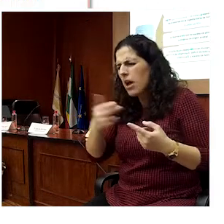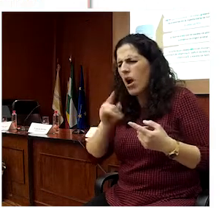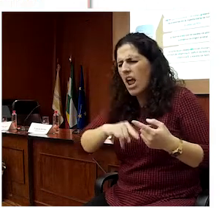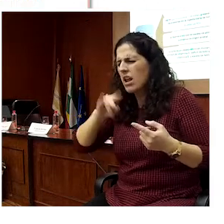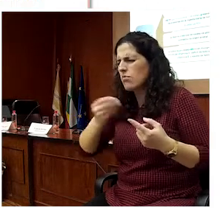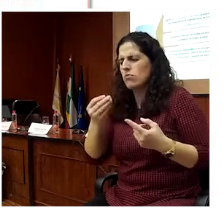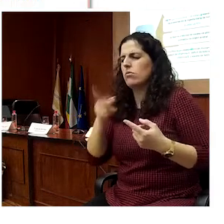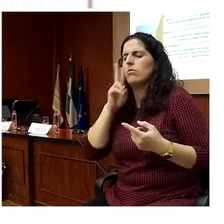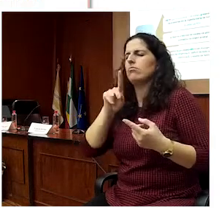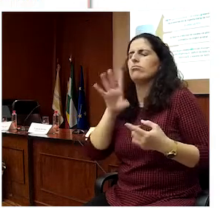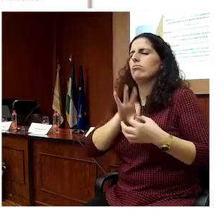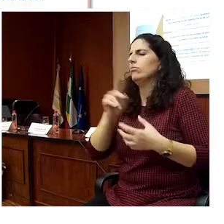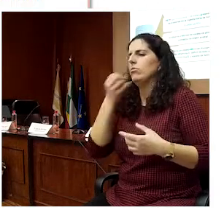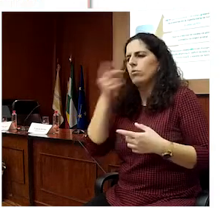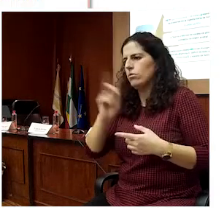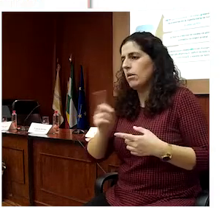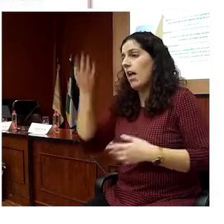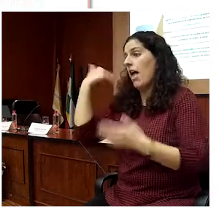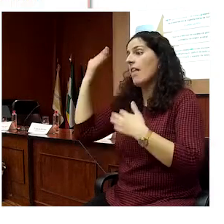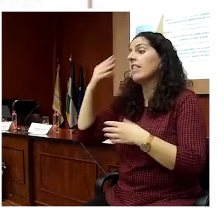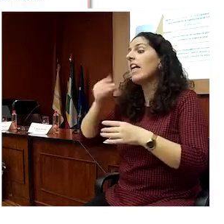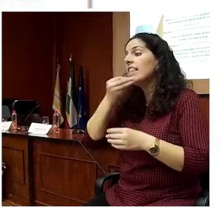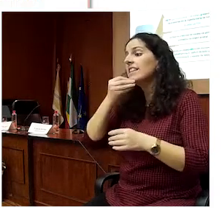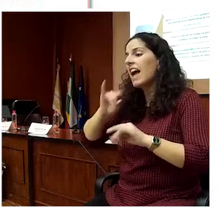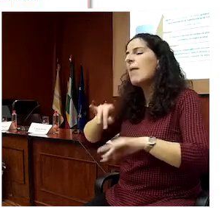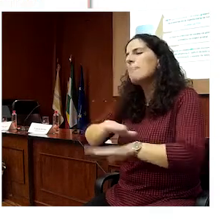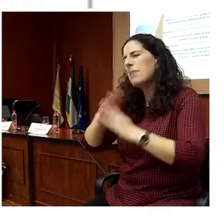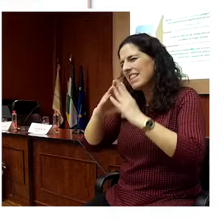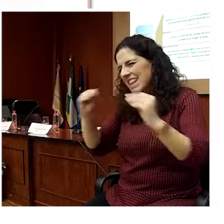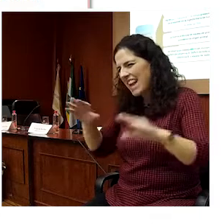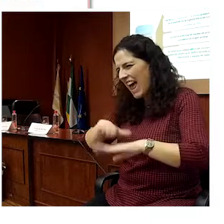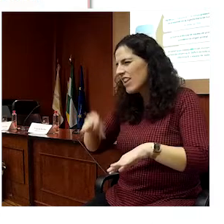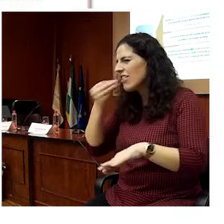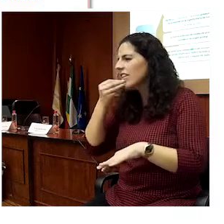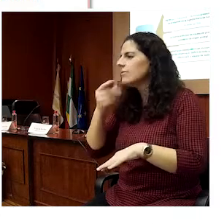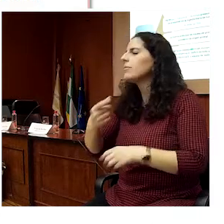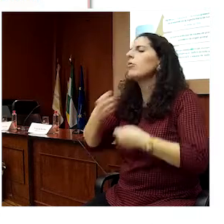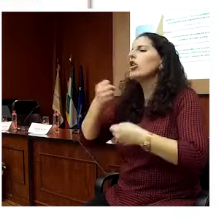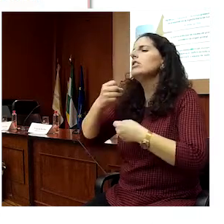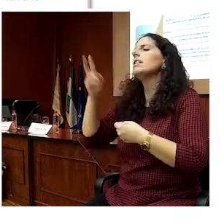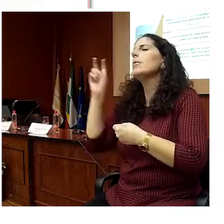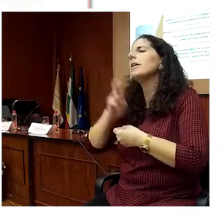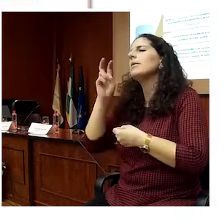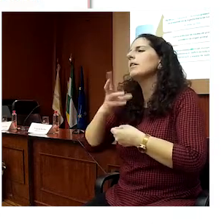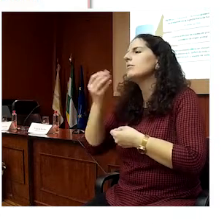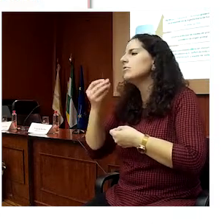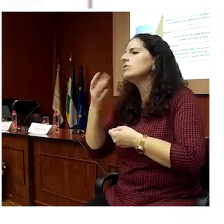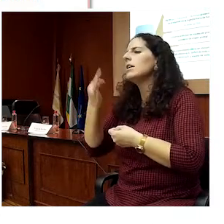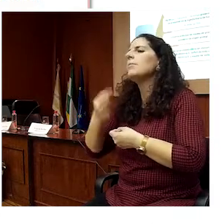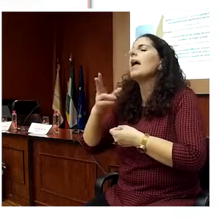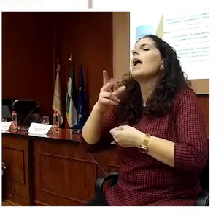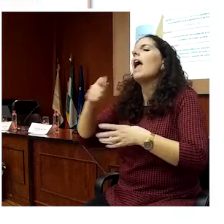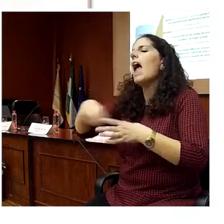hace muchos años en la dieta mediterránea, la fuente fundamental de proteínas provenía de las